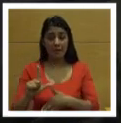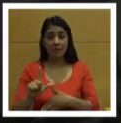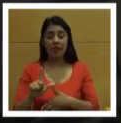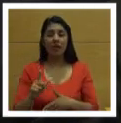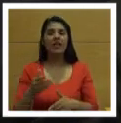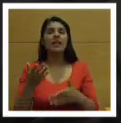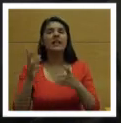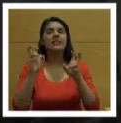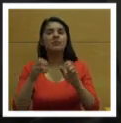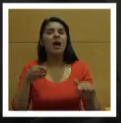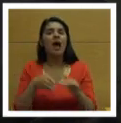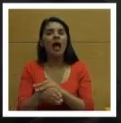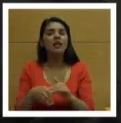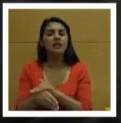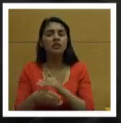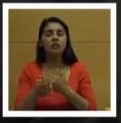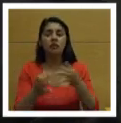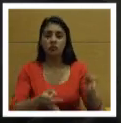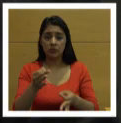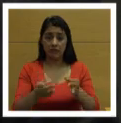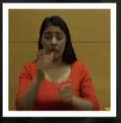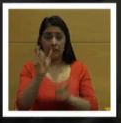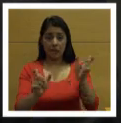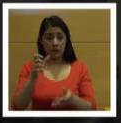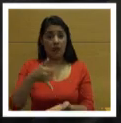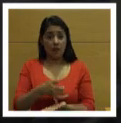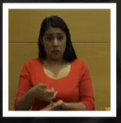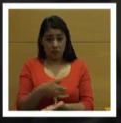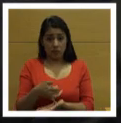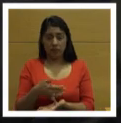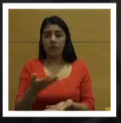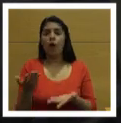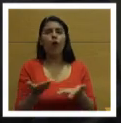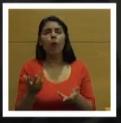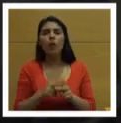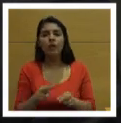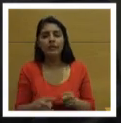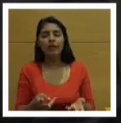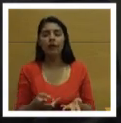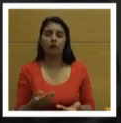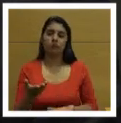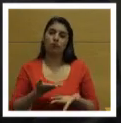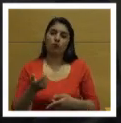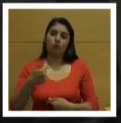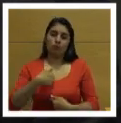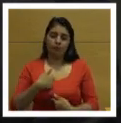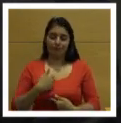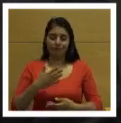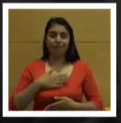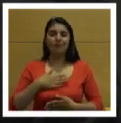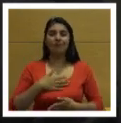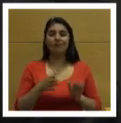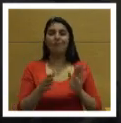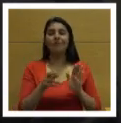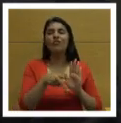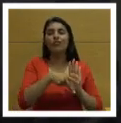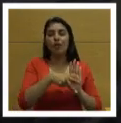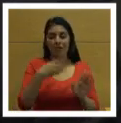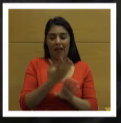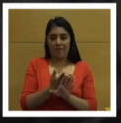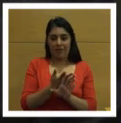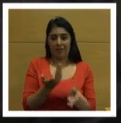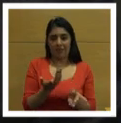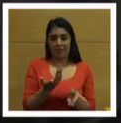de las personas vulnerables actuaban de acuerdo a sus propios ordenamientos jurídicos frente a estas